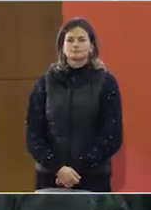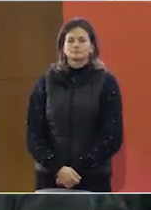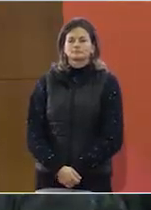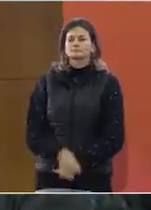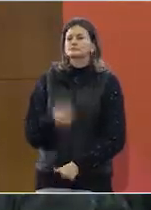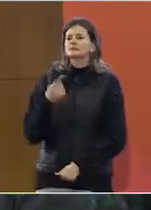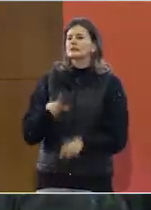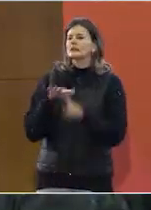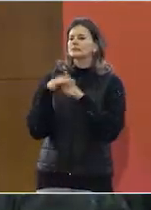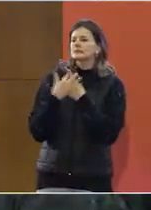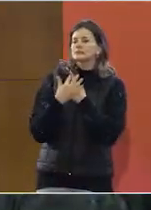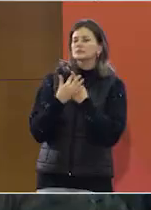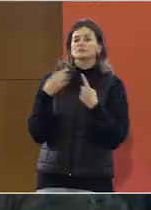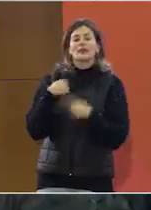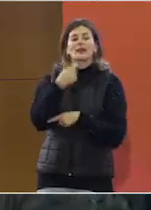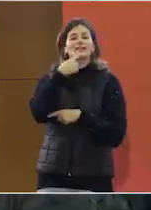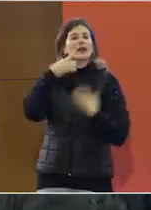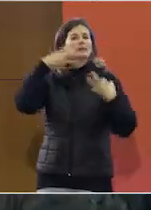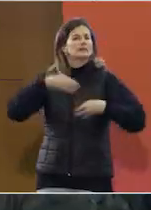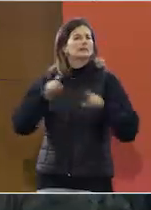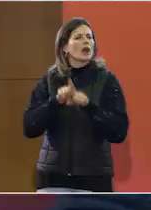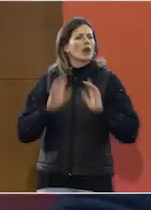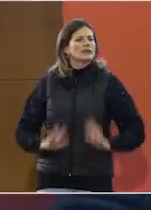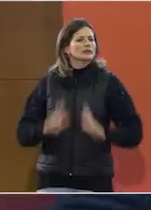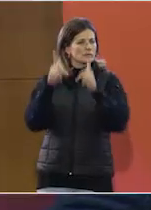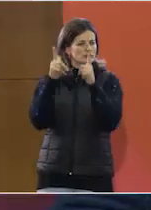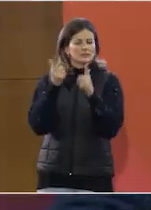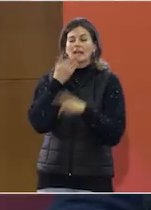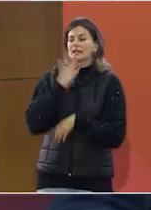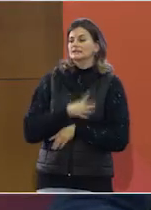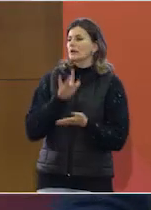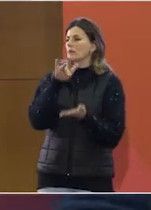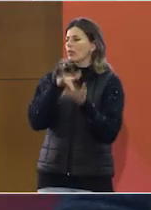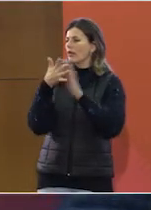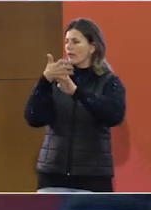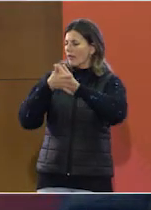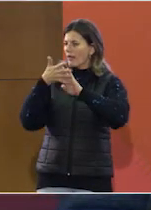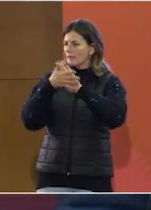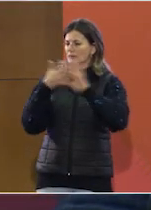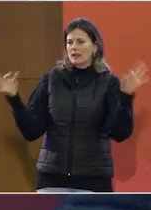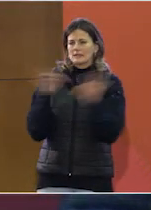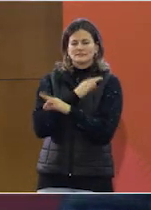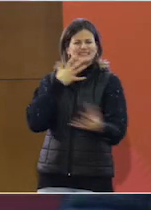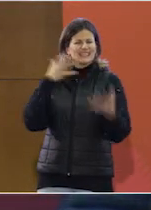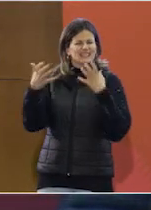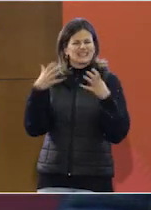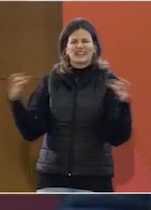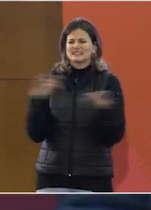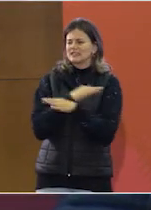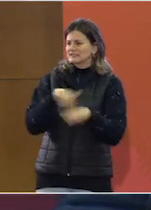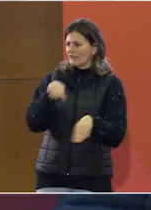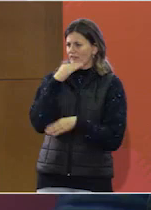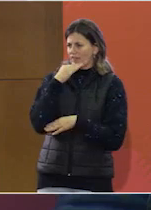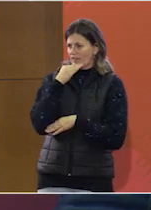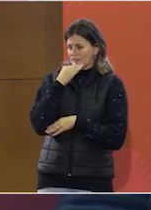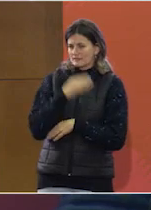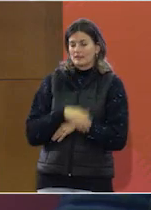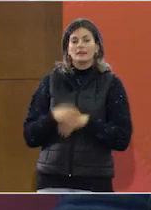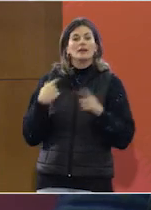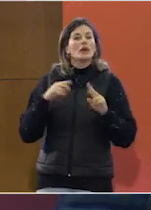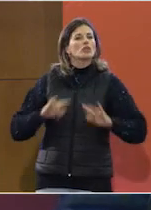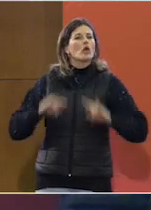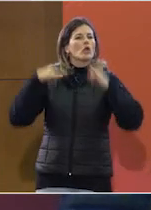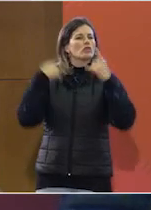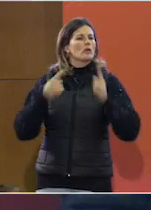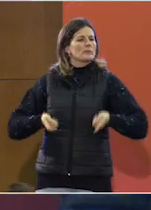Hay momentos en los que decir la verdad es revolucionario y creo que hay que hablar sin gritar, sin enfadarse, de un